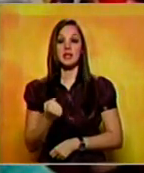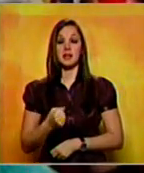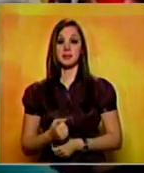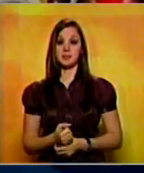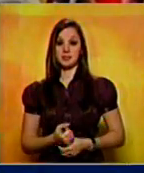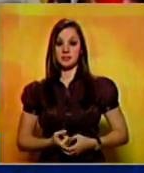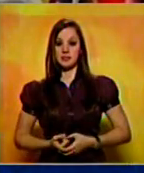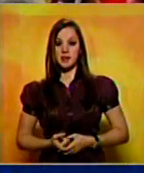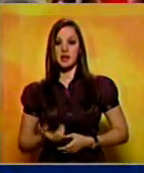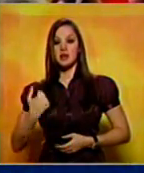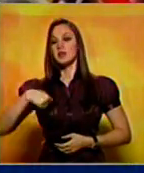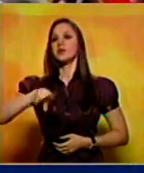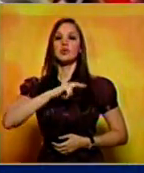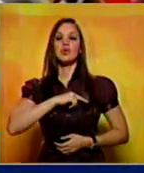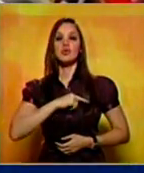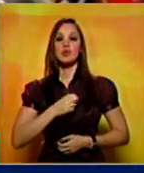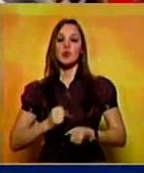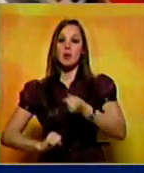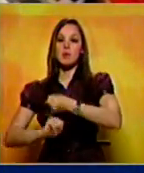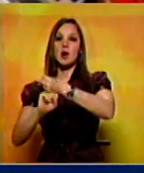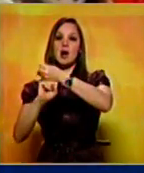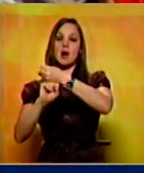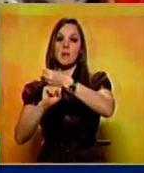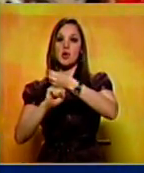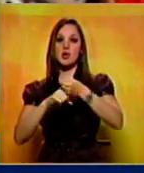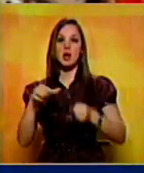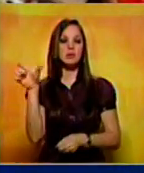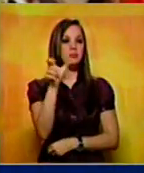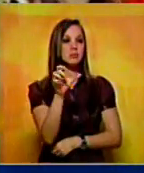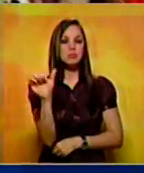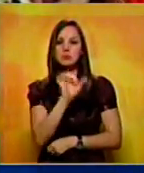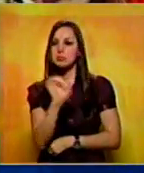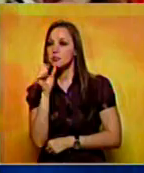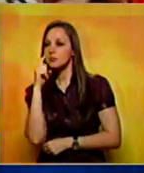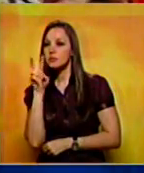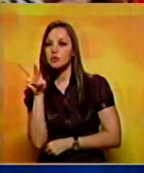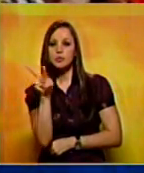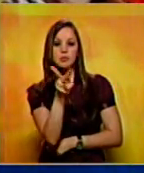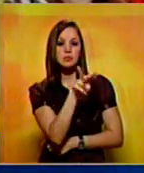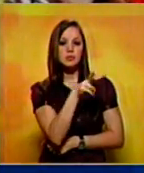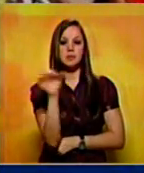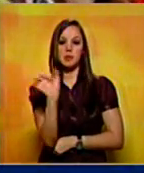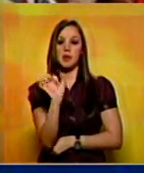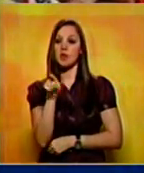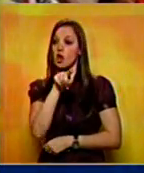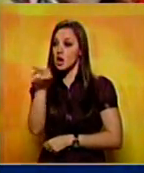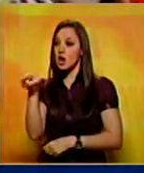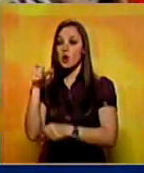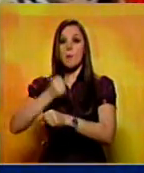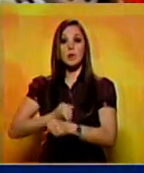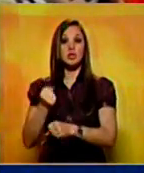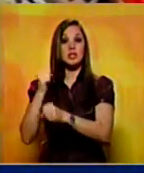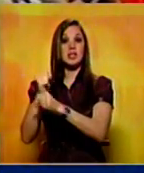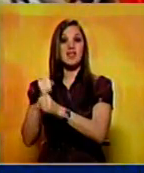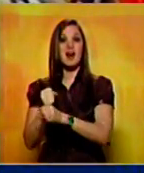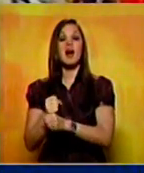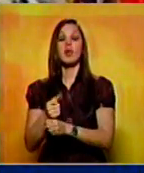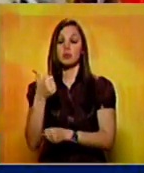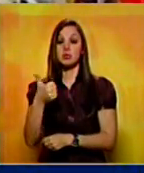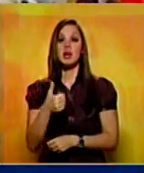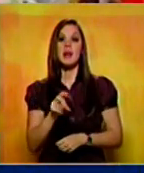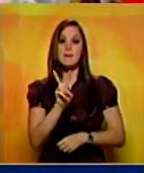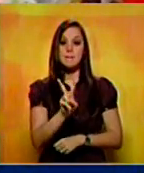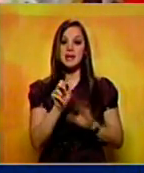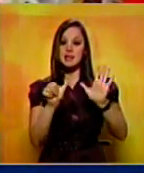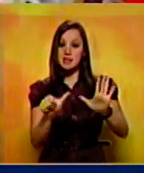a reforzar el equipo de patrullaje de la policía del Estado COGES, que está haciendo un trabajo extraordinario. Tienen de los 26 cuadrantes,